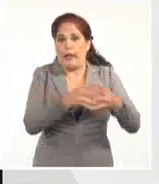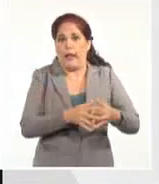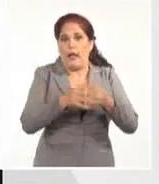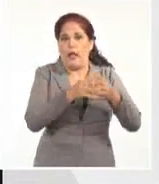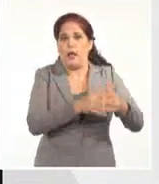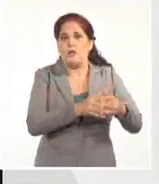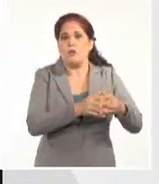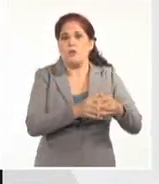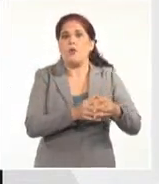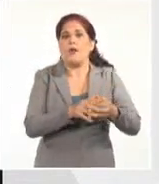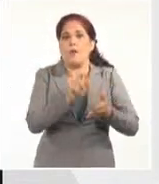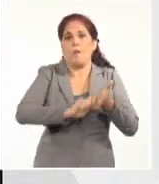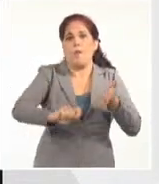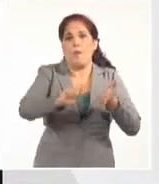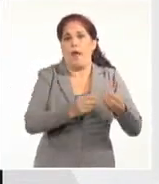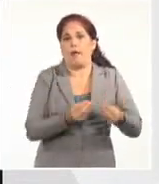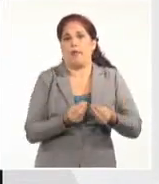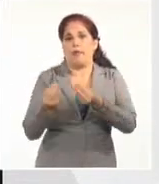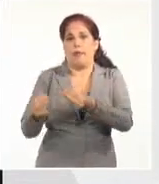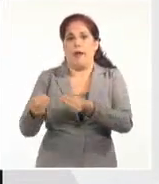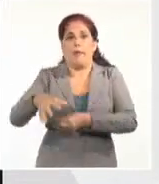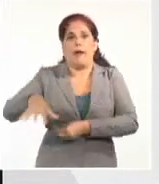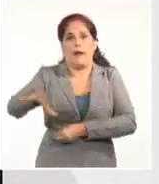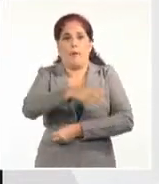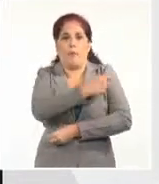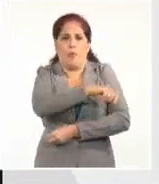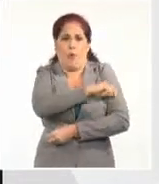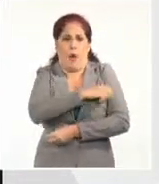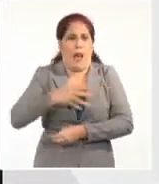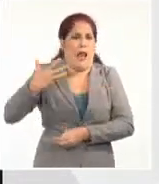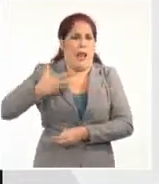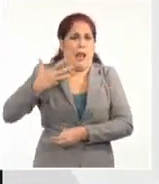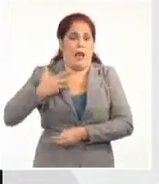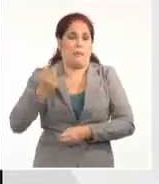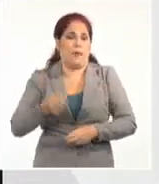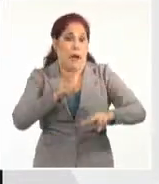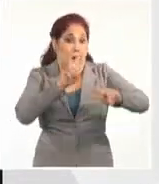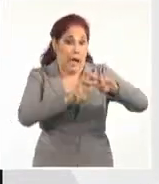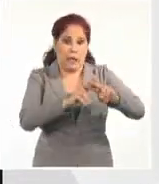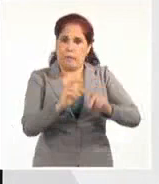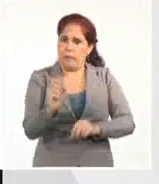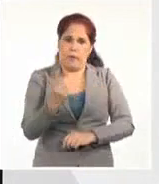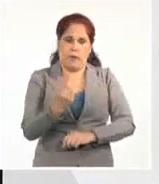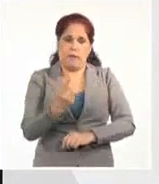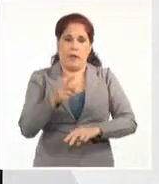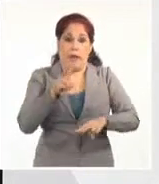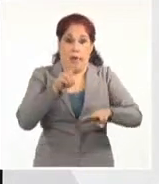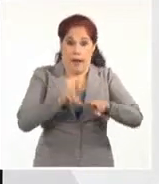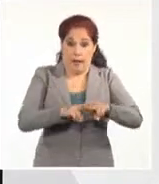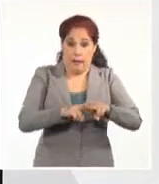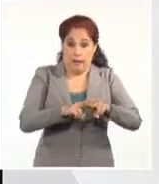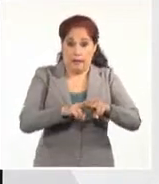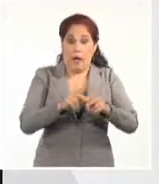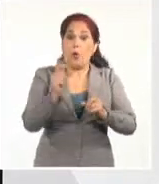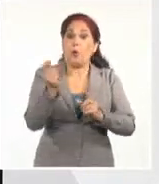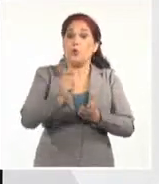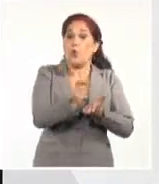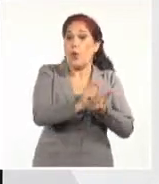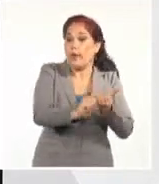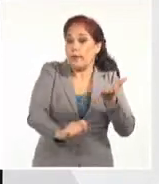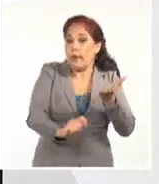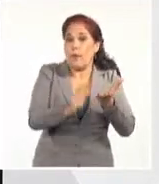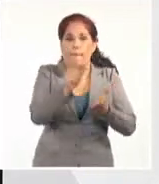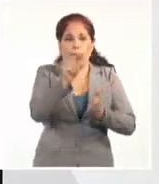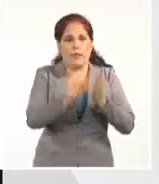por donde donde se usa el hashtag por primera vez bueno una cuenta que parece una persona